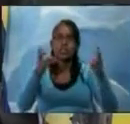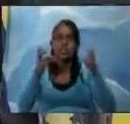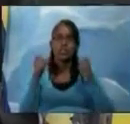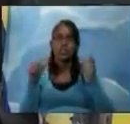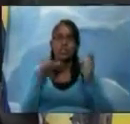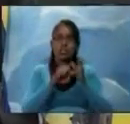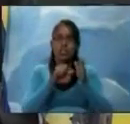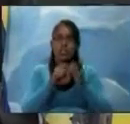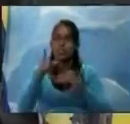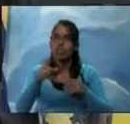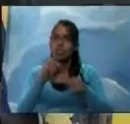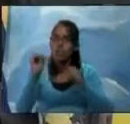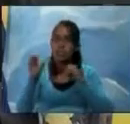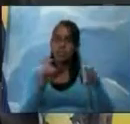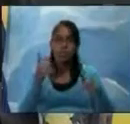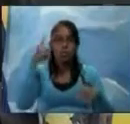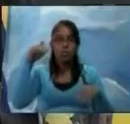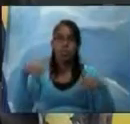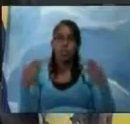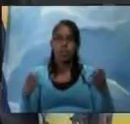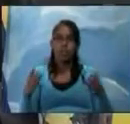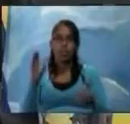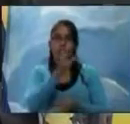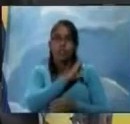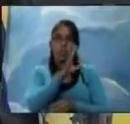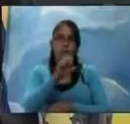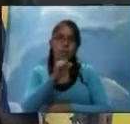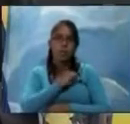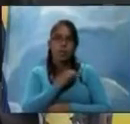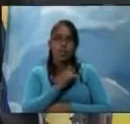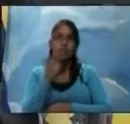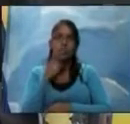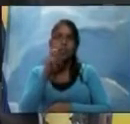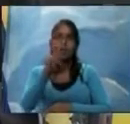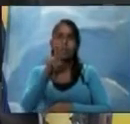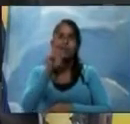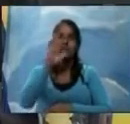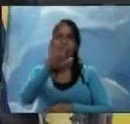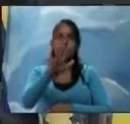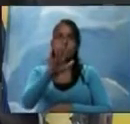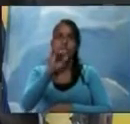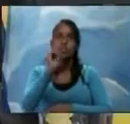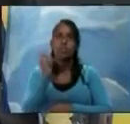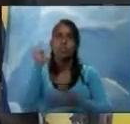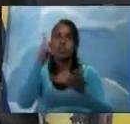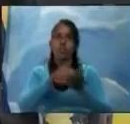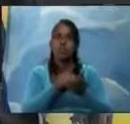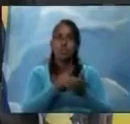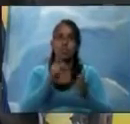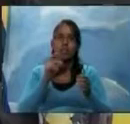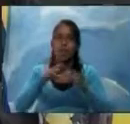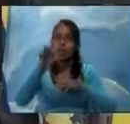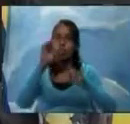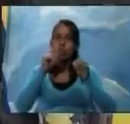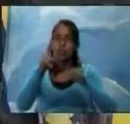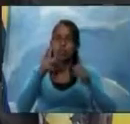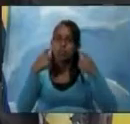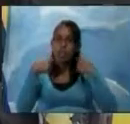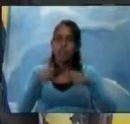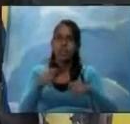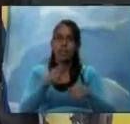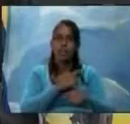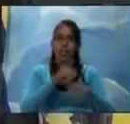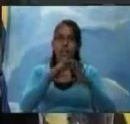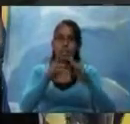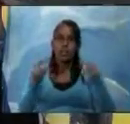no esparciste, por lo cual tuve miedo, dice en el 25, y fui y escondí tu talento en